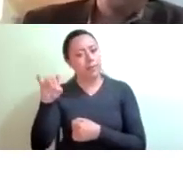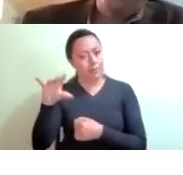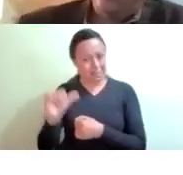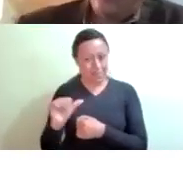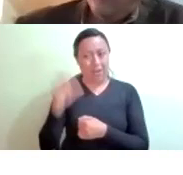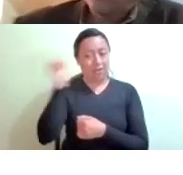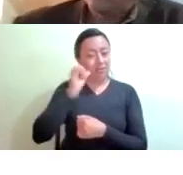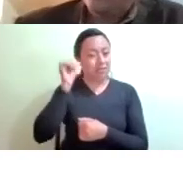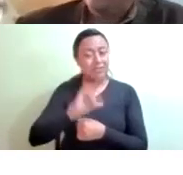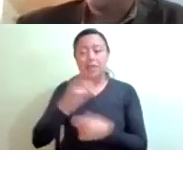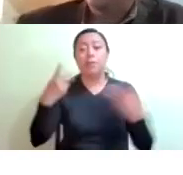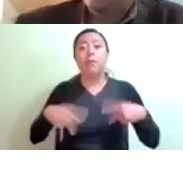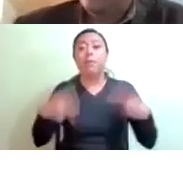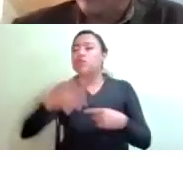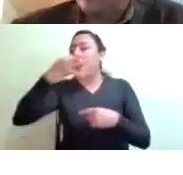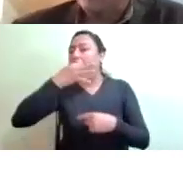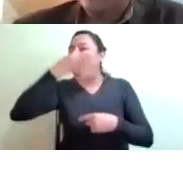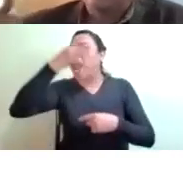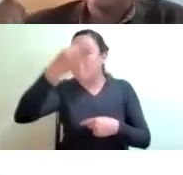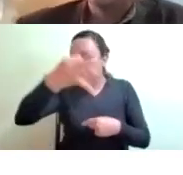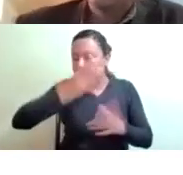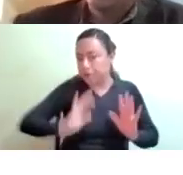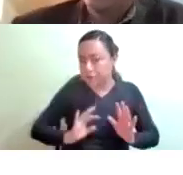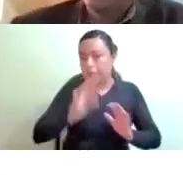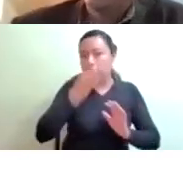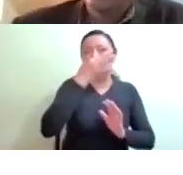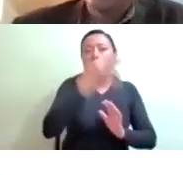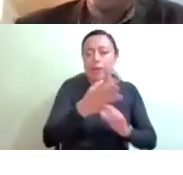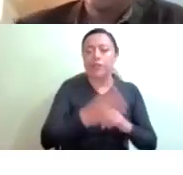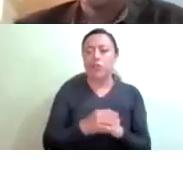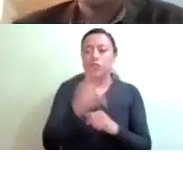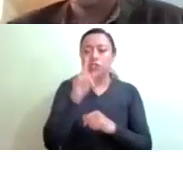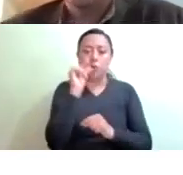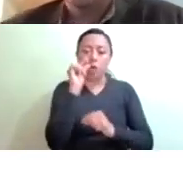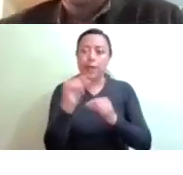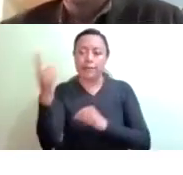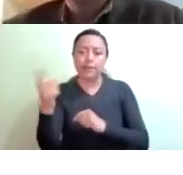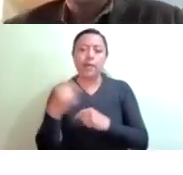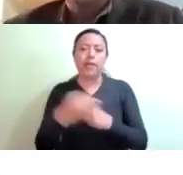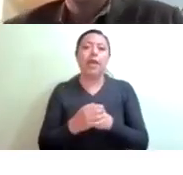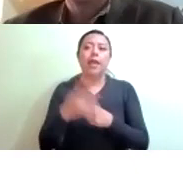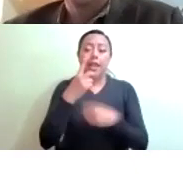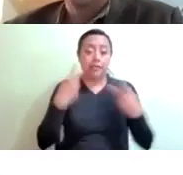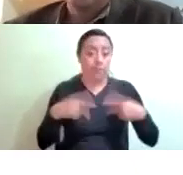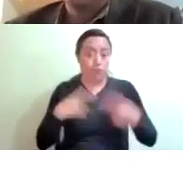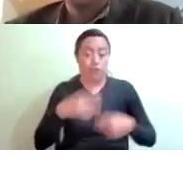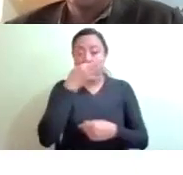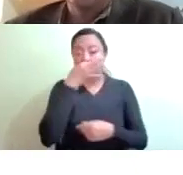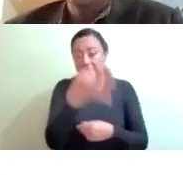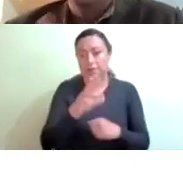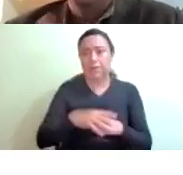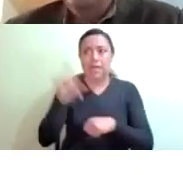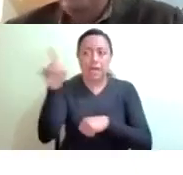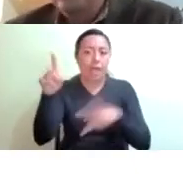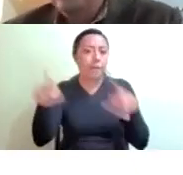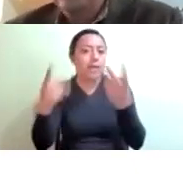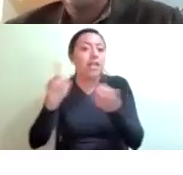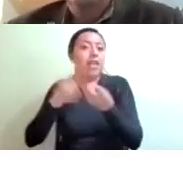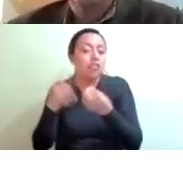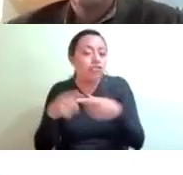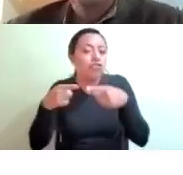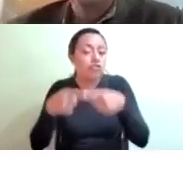cuate en donde se mete por la droga es en esa casa y de ahí sale. Y entonces, eso en Estados Unidos los